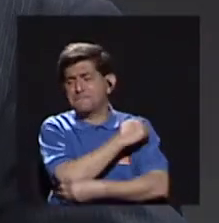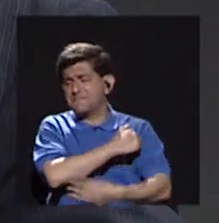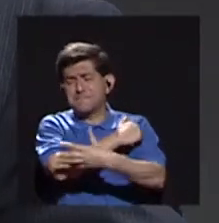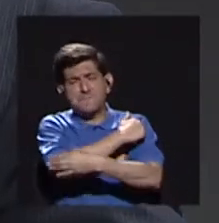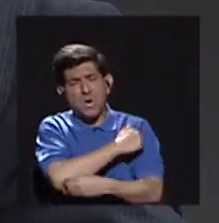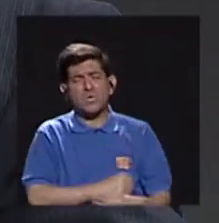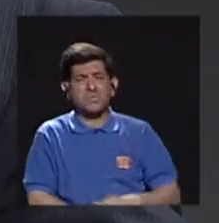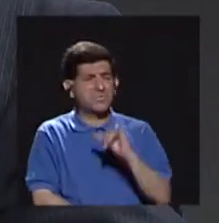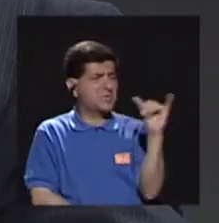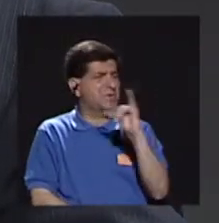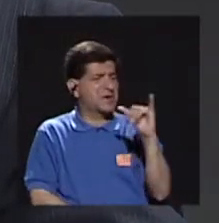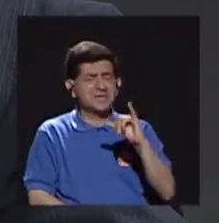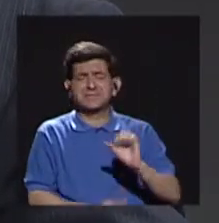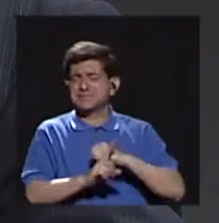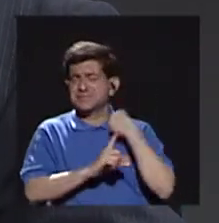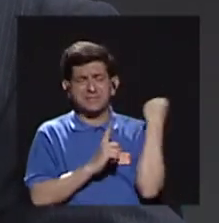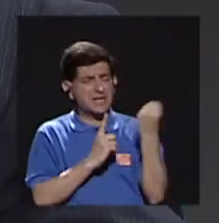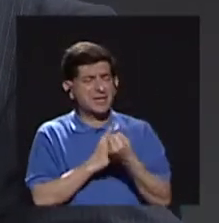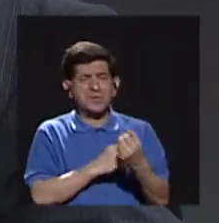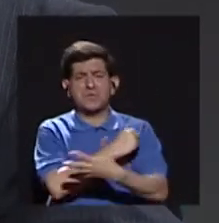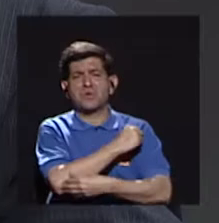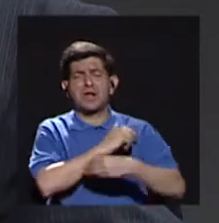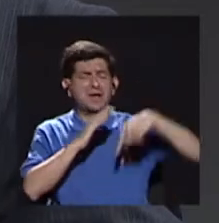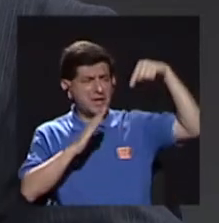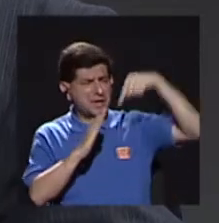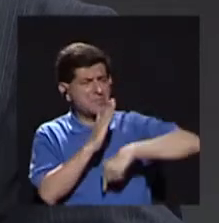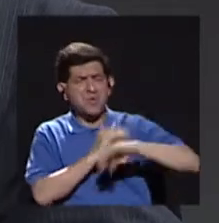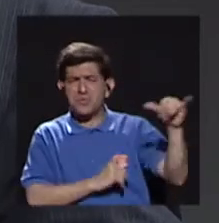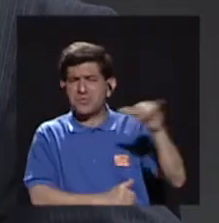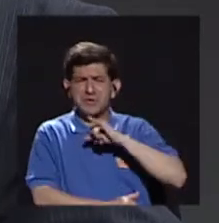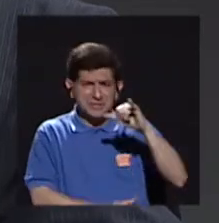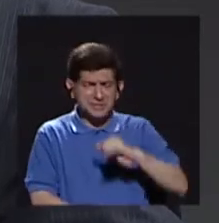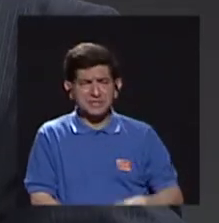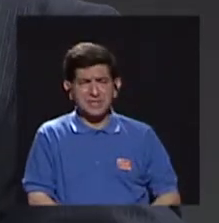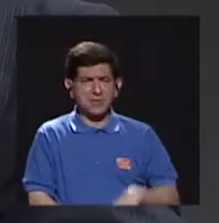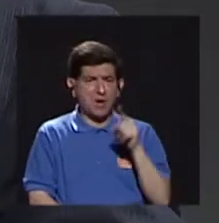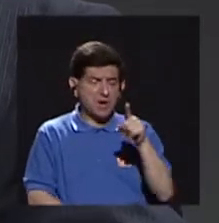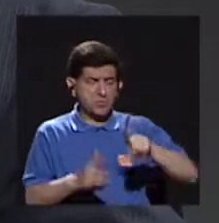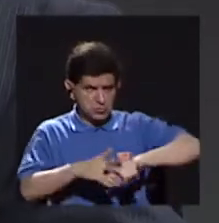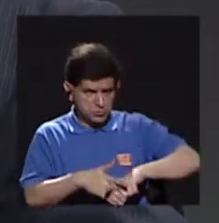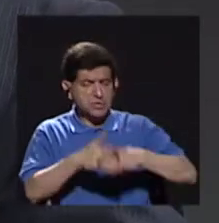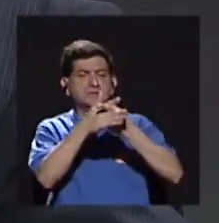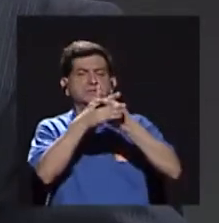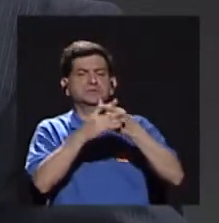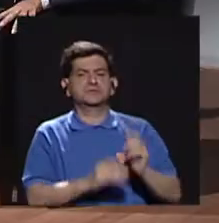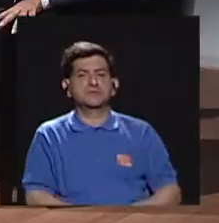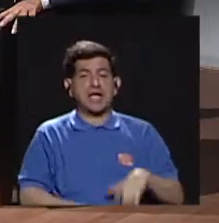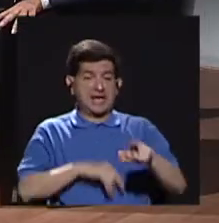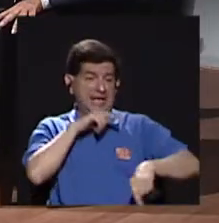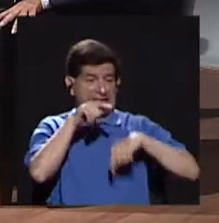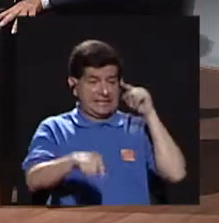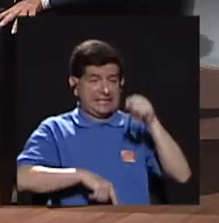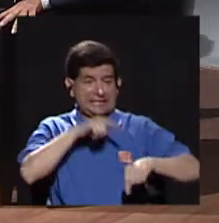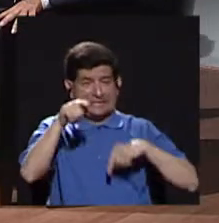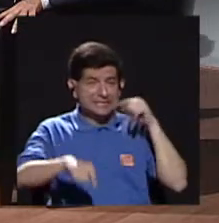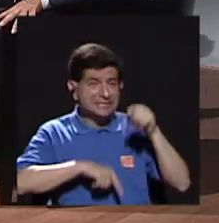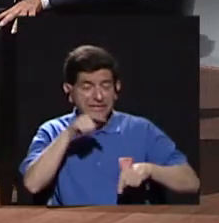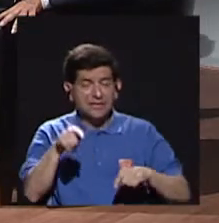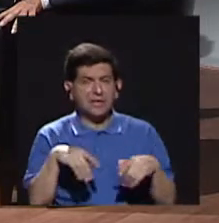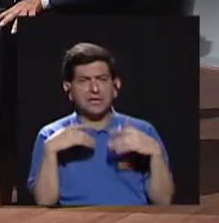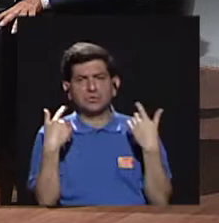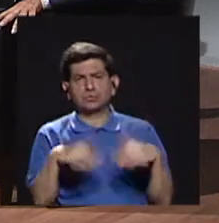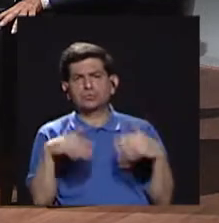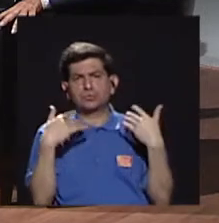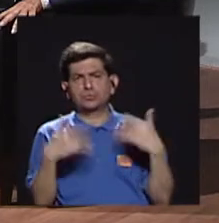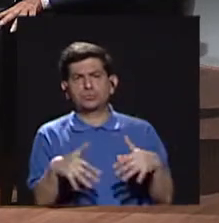está en el mismo lugar y la pobreza extrema está en el mismo lugar de donde usted partió las críticas van a ser acres